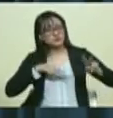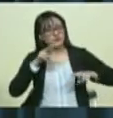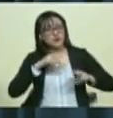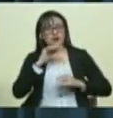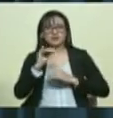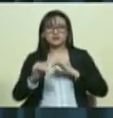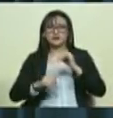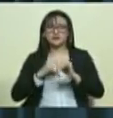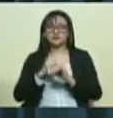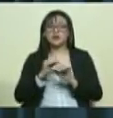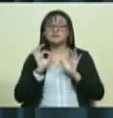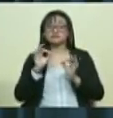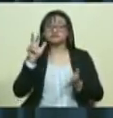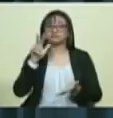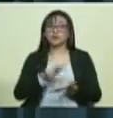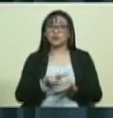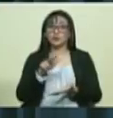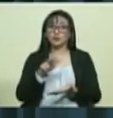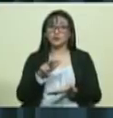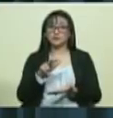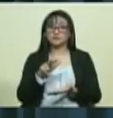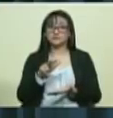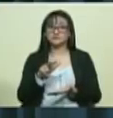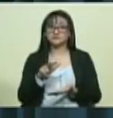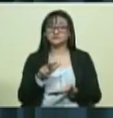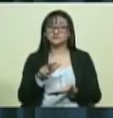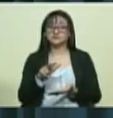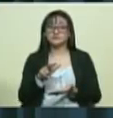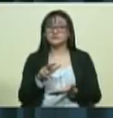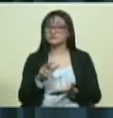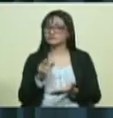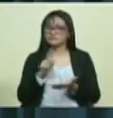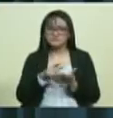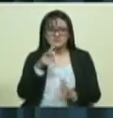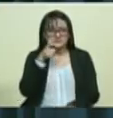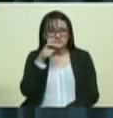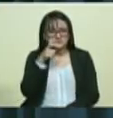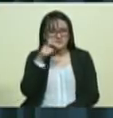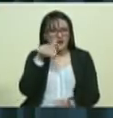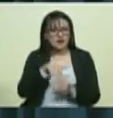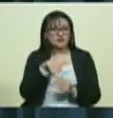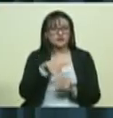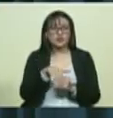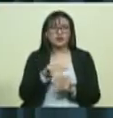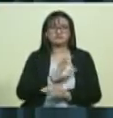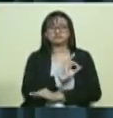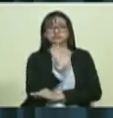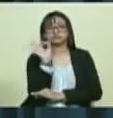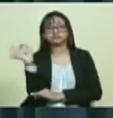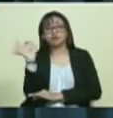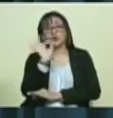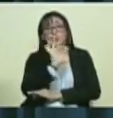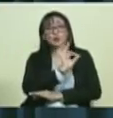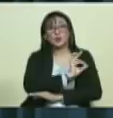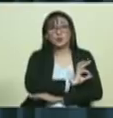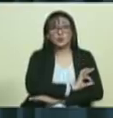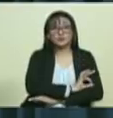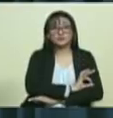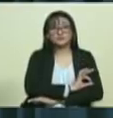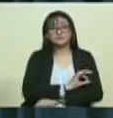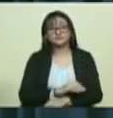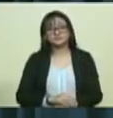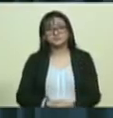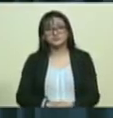este momento acreditado que van a estar en todo el evento electoral nosotros creemos que esa agresión proviene